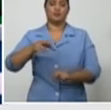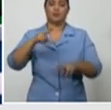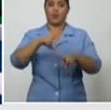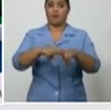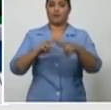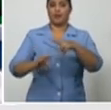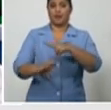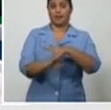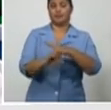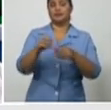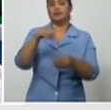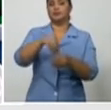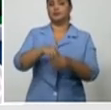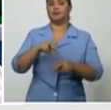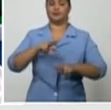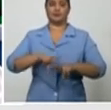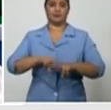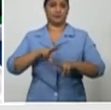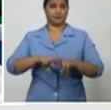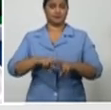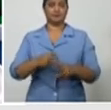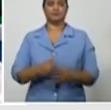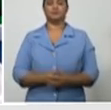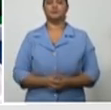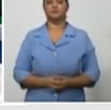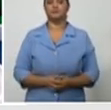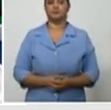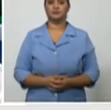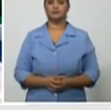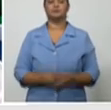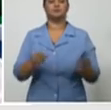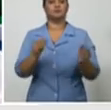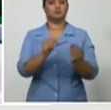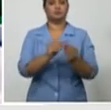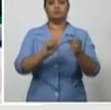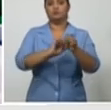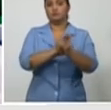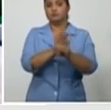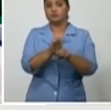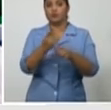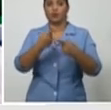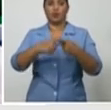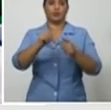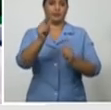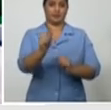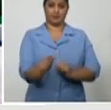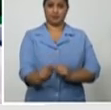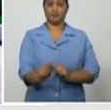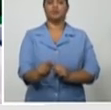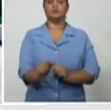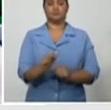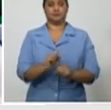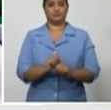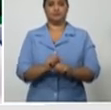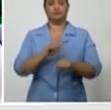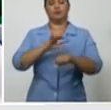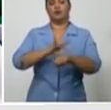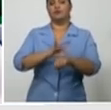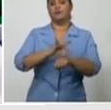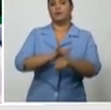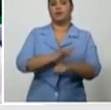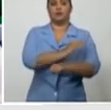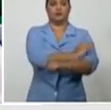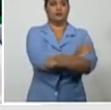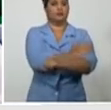Habana también, contacto de un caso confirmado ya previamente, con antecedentes de